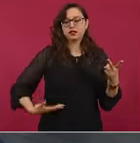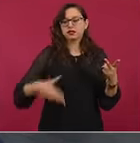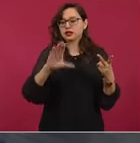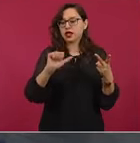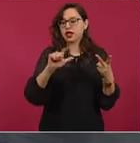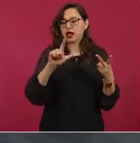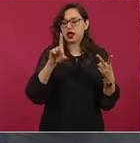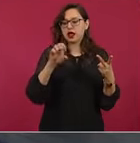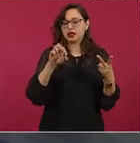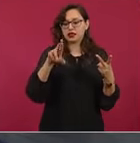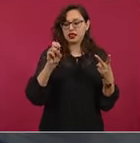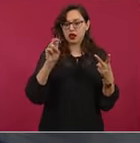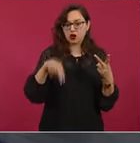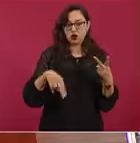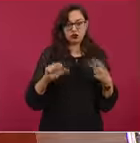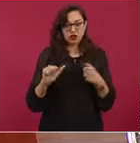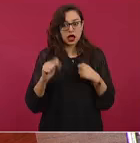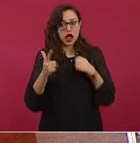No hay, ¿verdad?